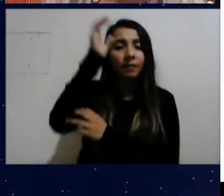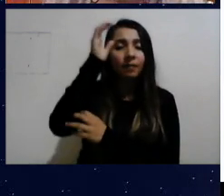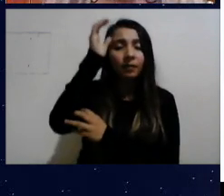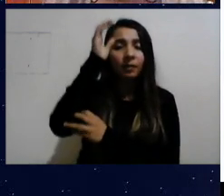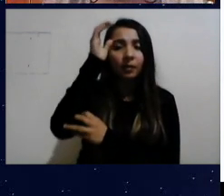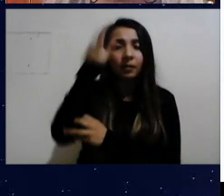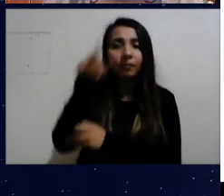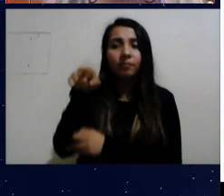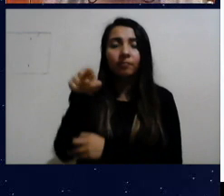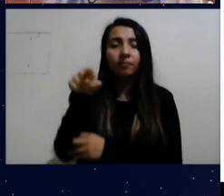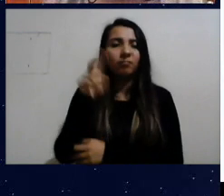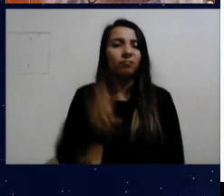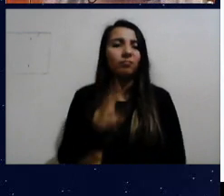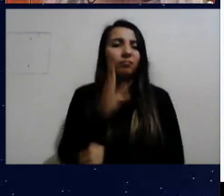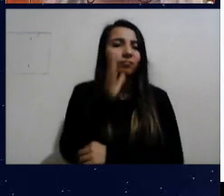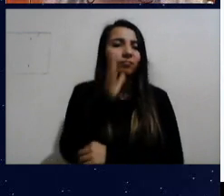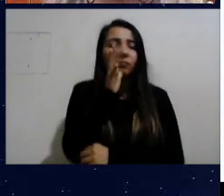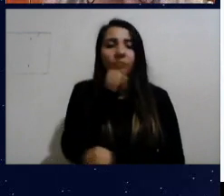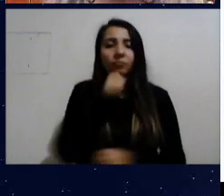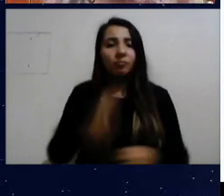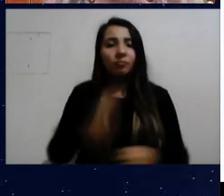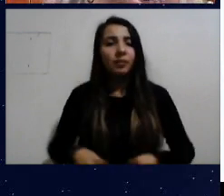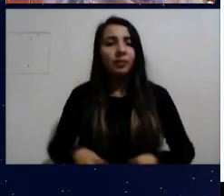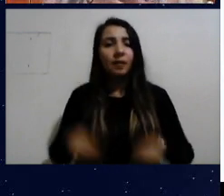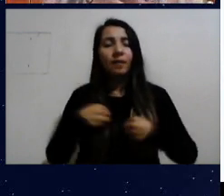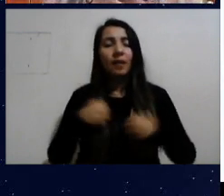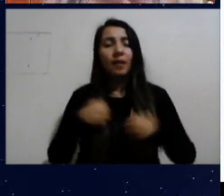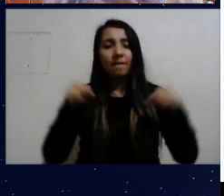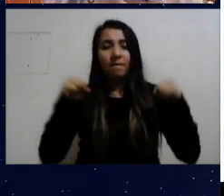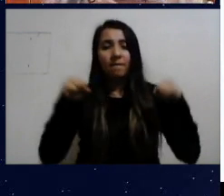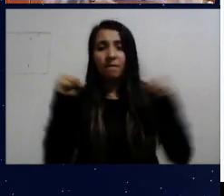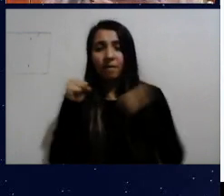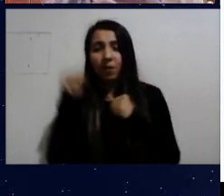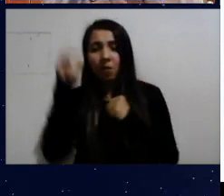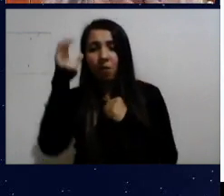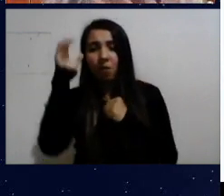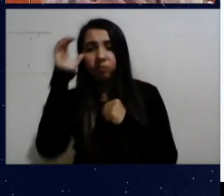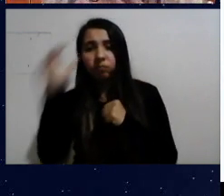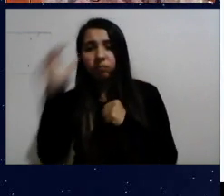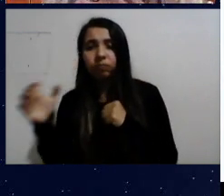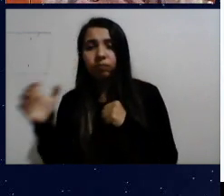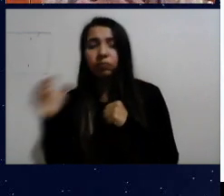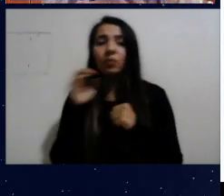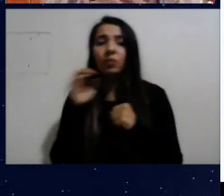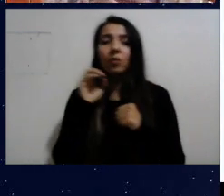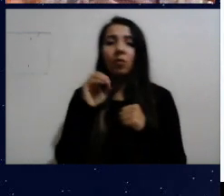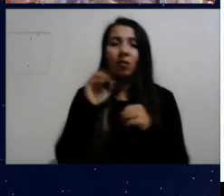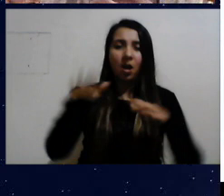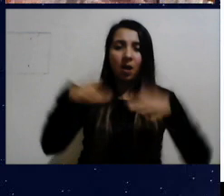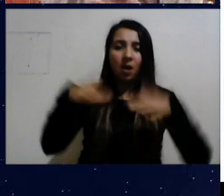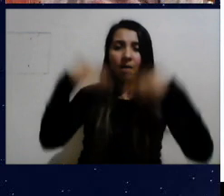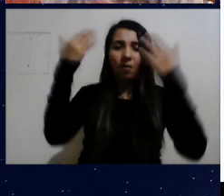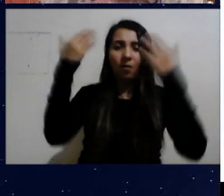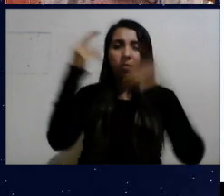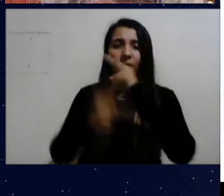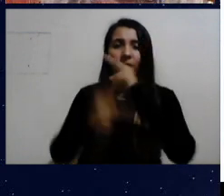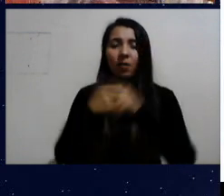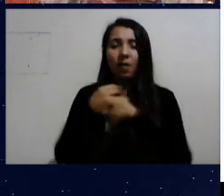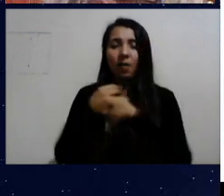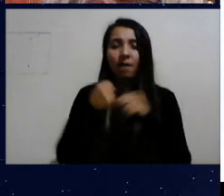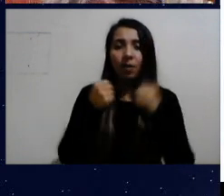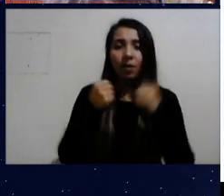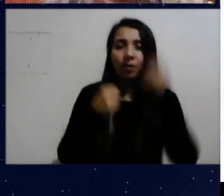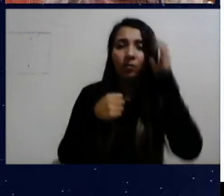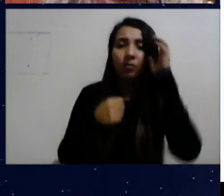que la materia orgánica no puede sobrevivir ni al frío extremo, ni la sequedad extrema del espacio, ni la